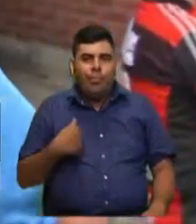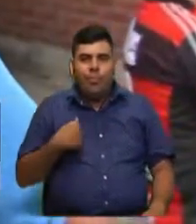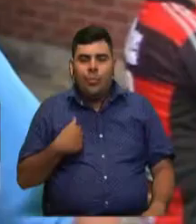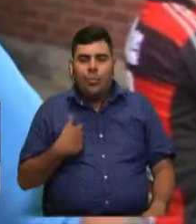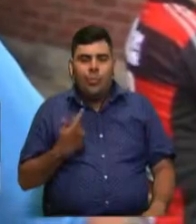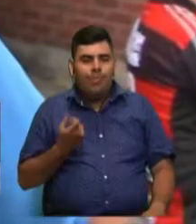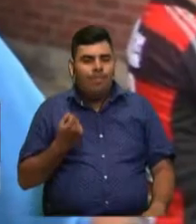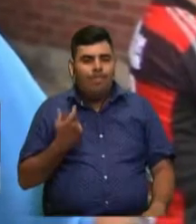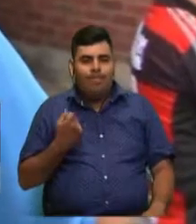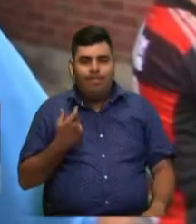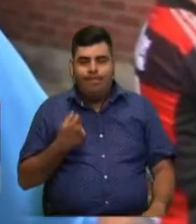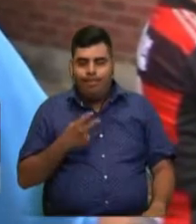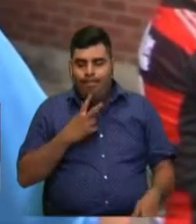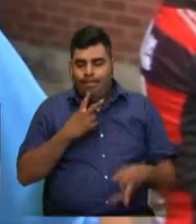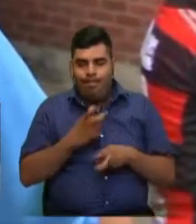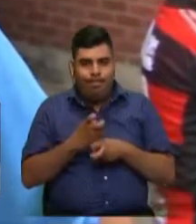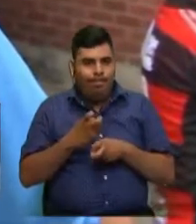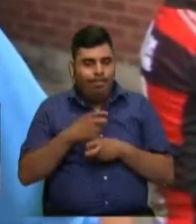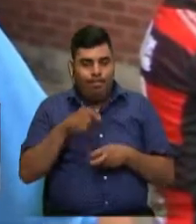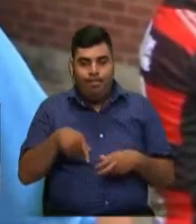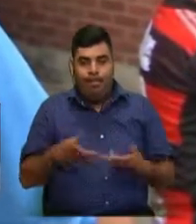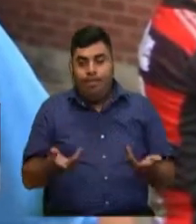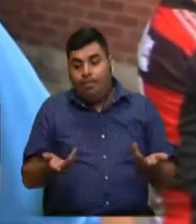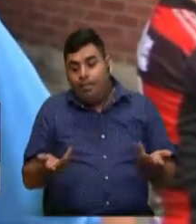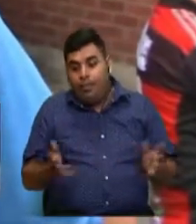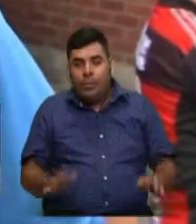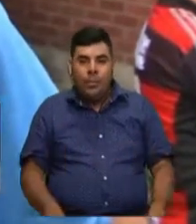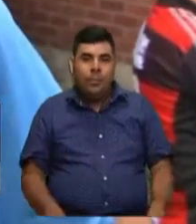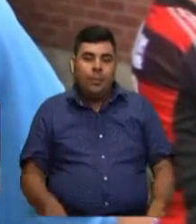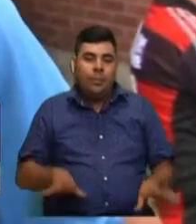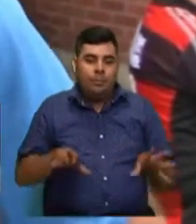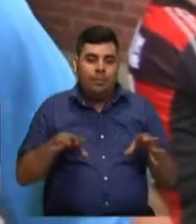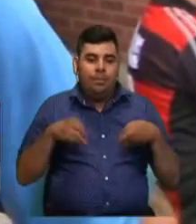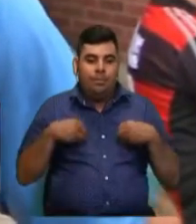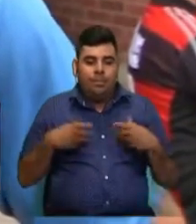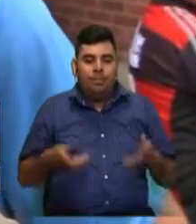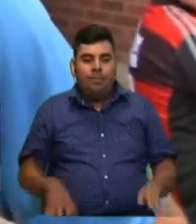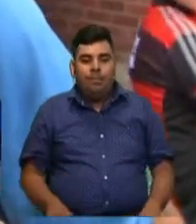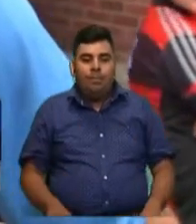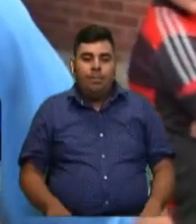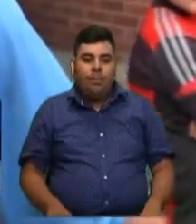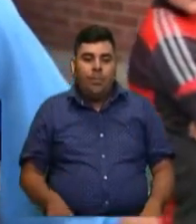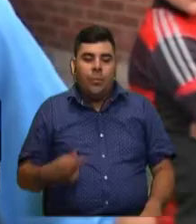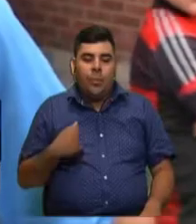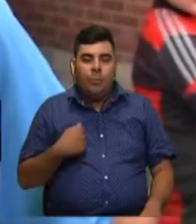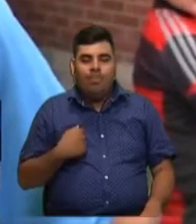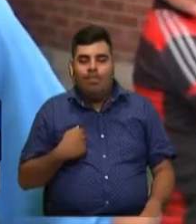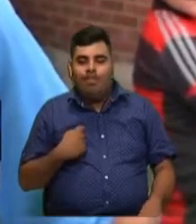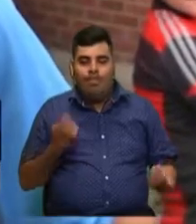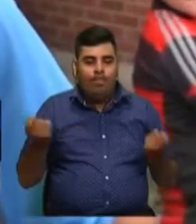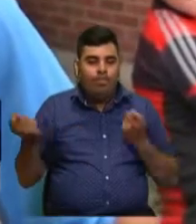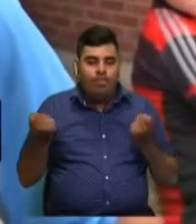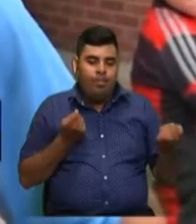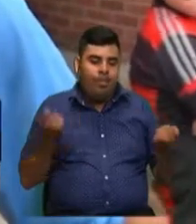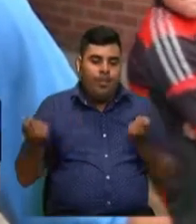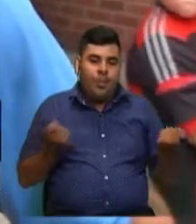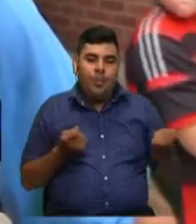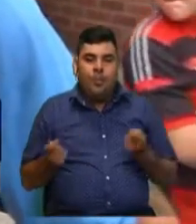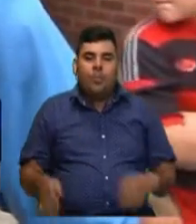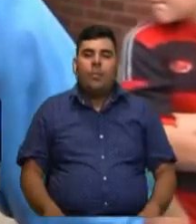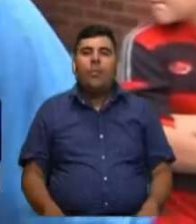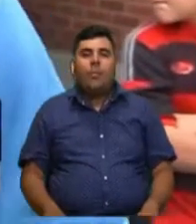muy injusto pero bueno uno no lo va a cambiar uno aceptó esta regla del juego y tiene que adecuarse a cuáles fueron